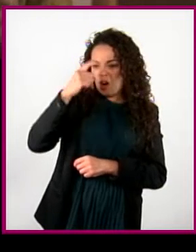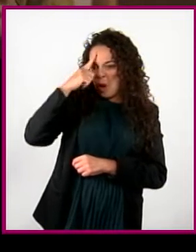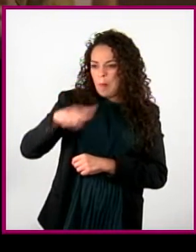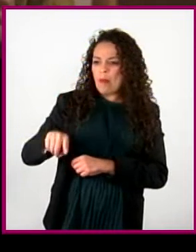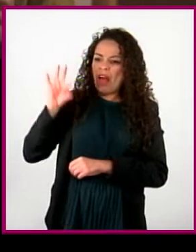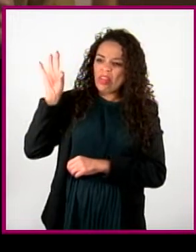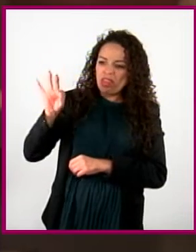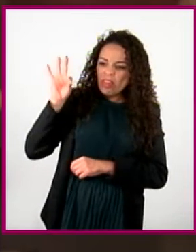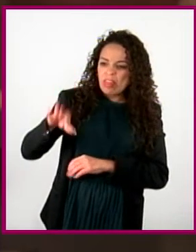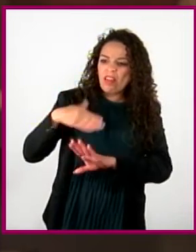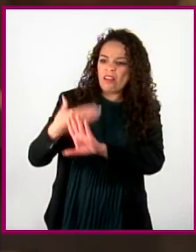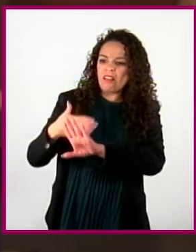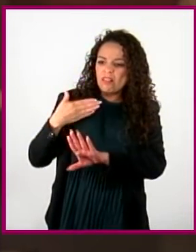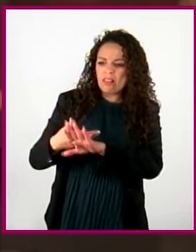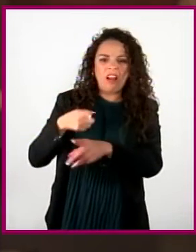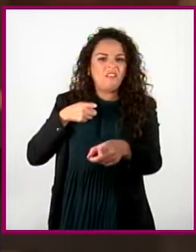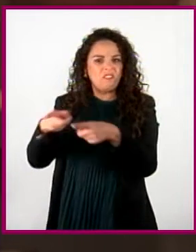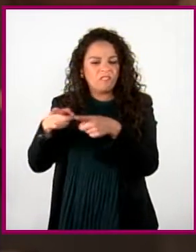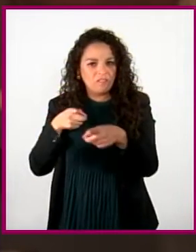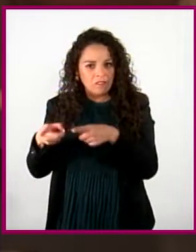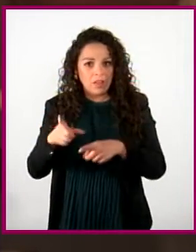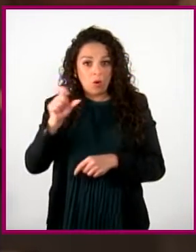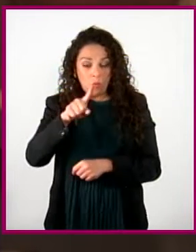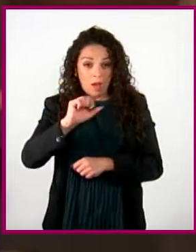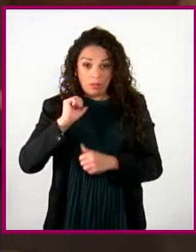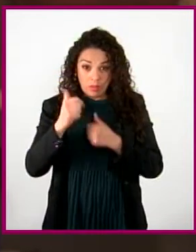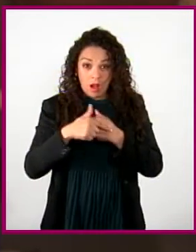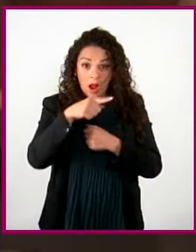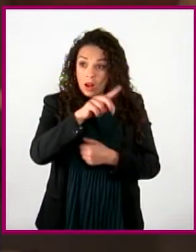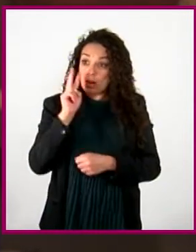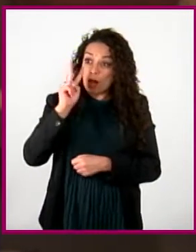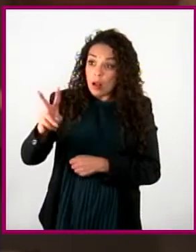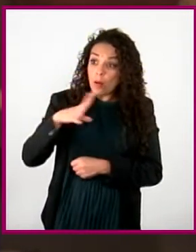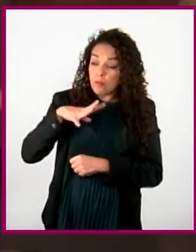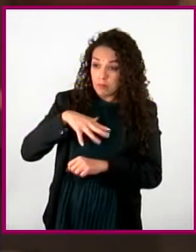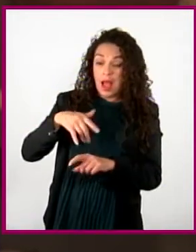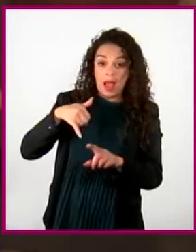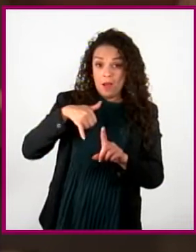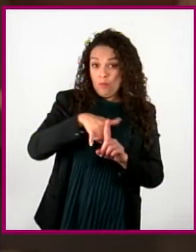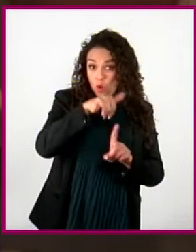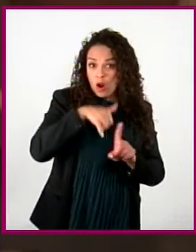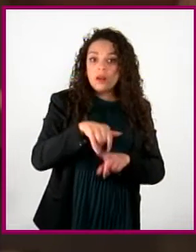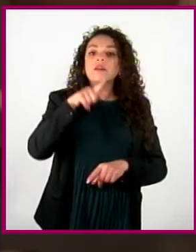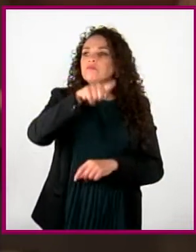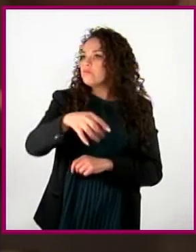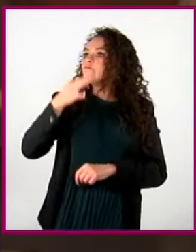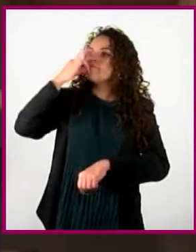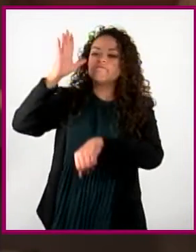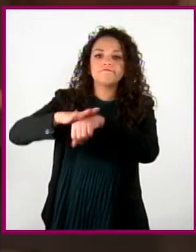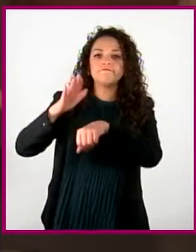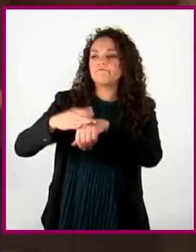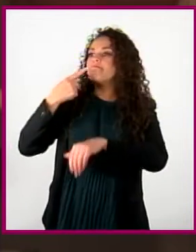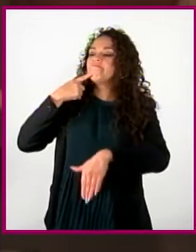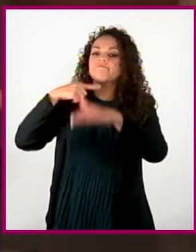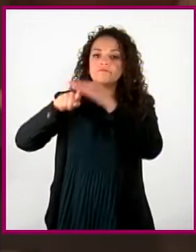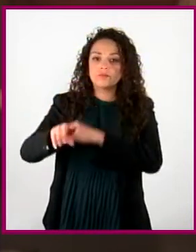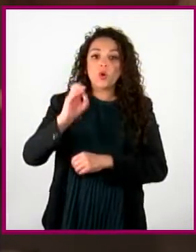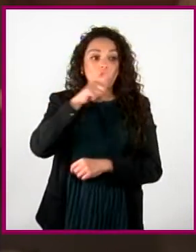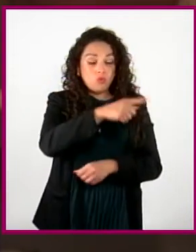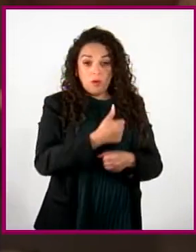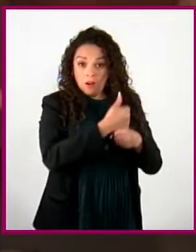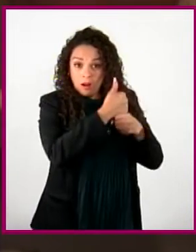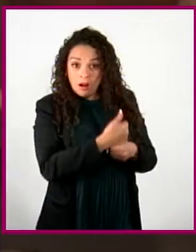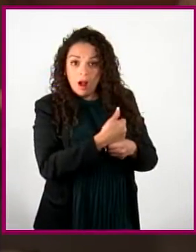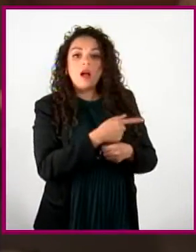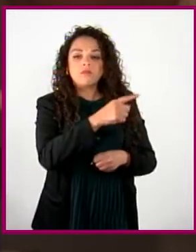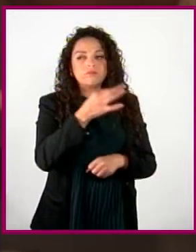y atacar. Si son testigos de bullying, denuncien y apoyen a las víctimas. Si son víctimas, denuncien y busquen apoyo